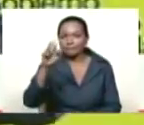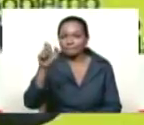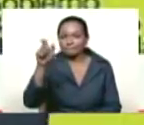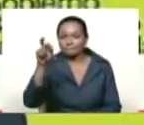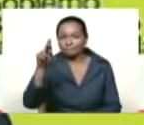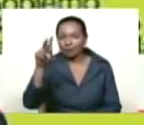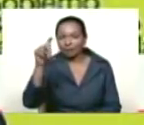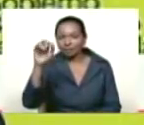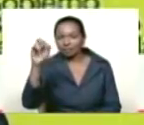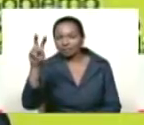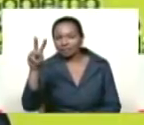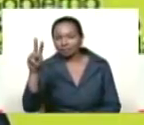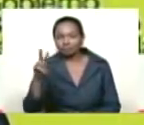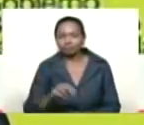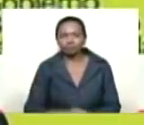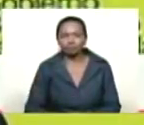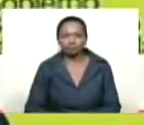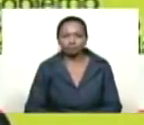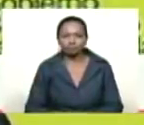Y luego,